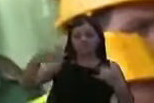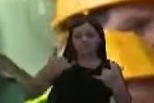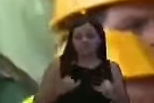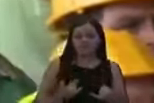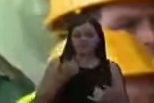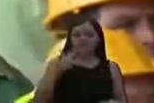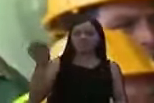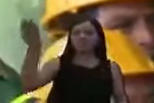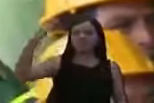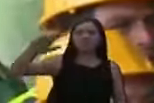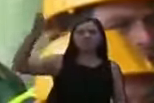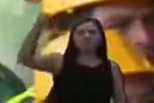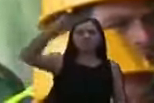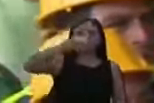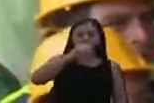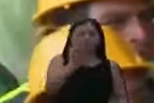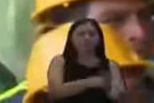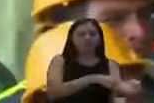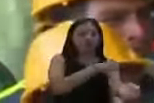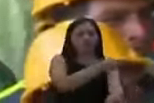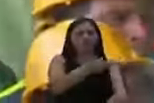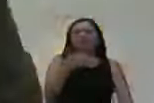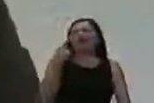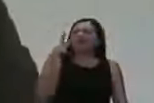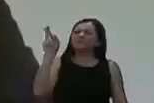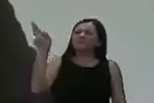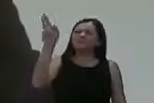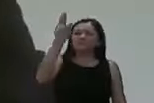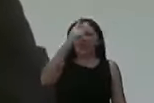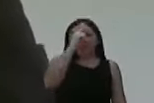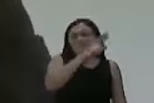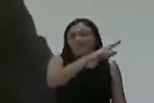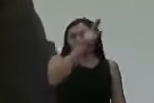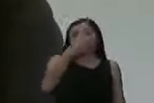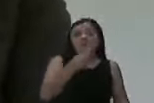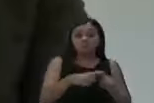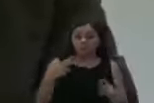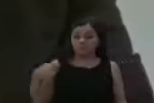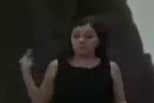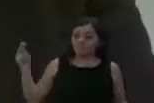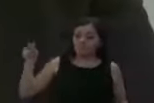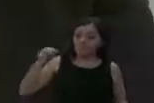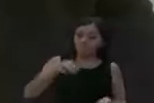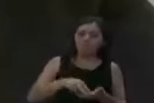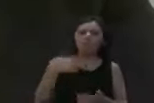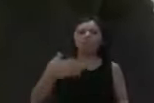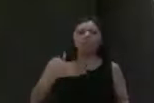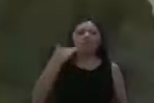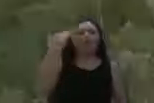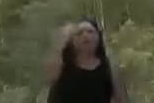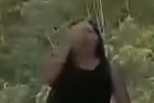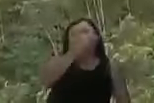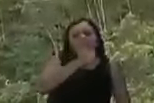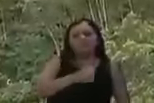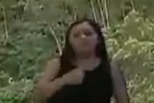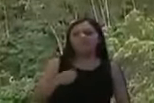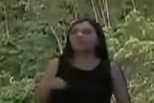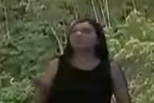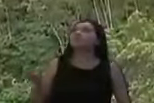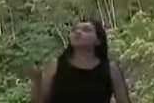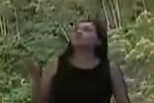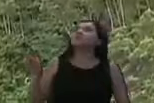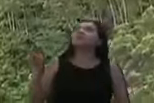paisaje más maravilloso miren esa montaña imponente estremecedora ustedes se